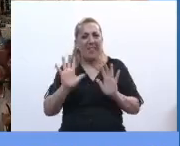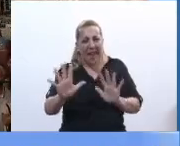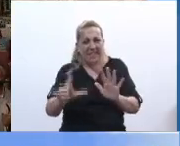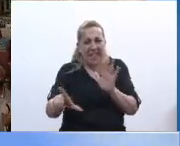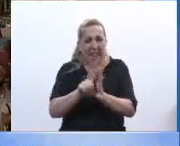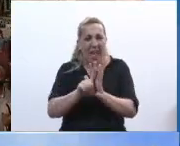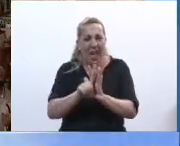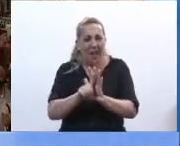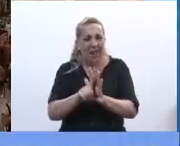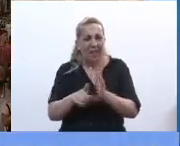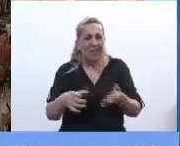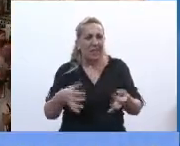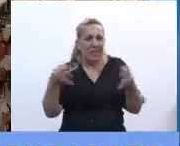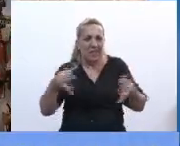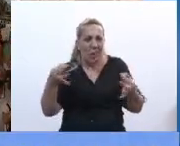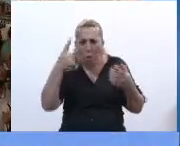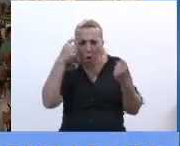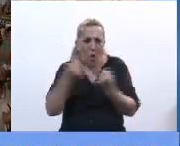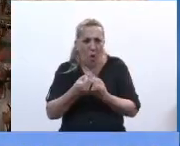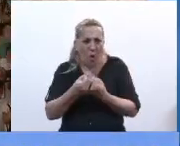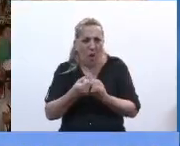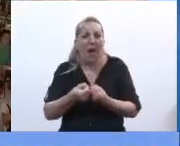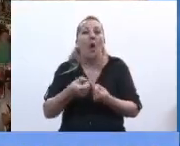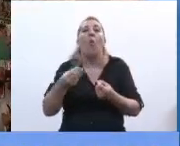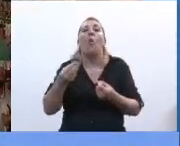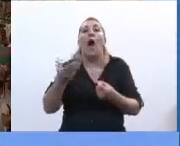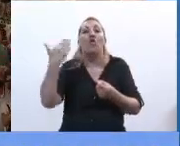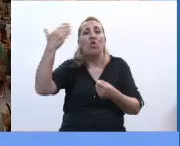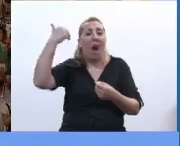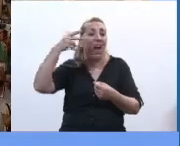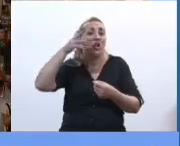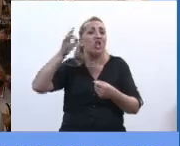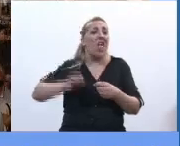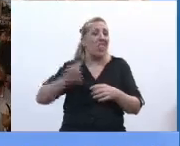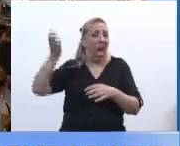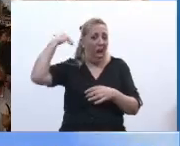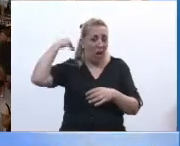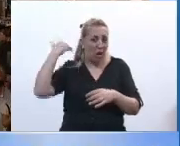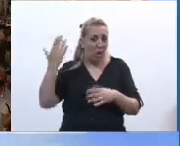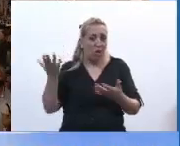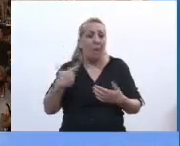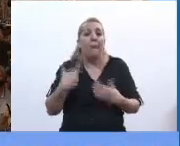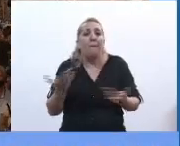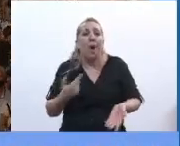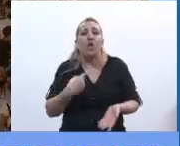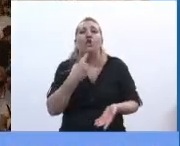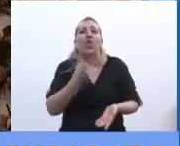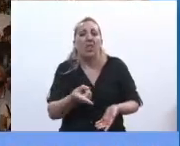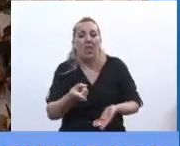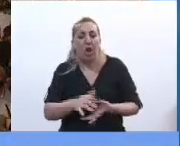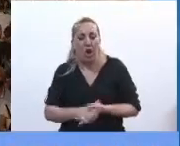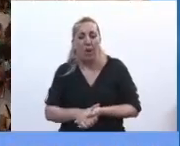legislación y seguramente coincidiremos pero tomás 380 años argentinos por eso que digo